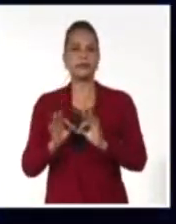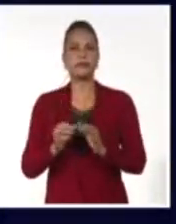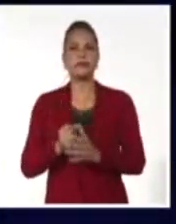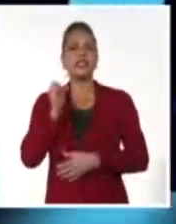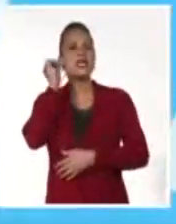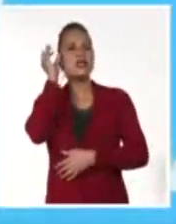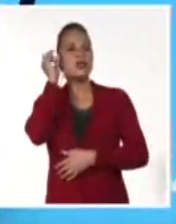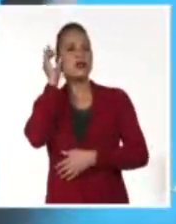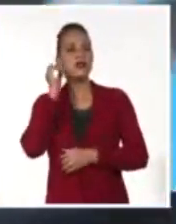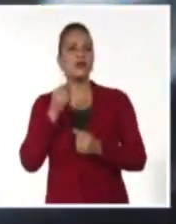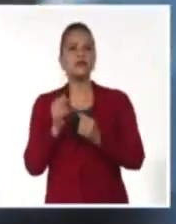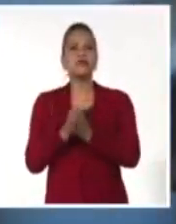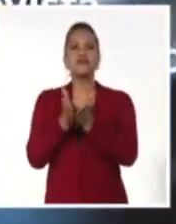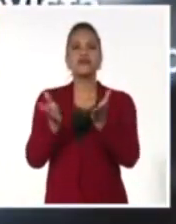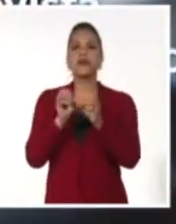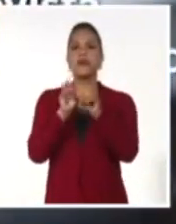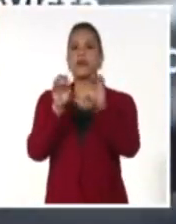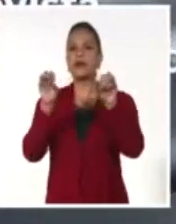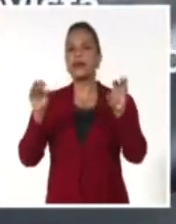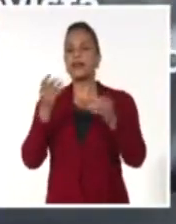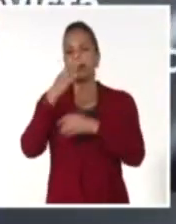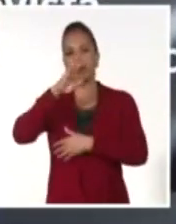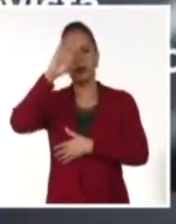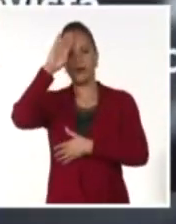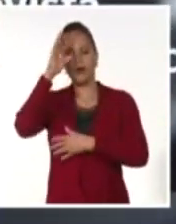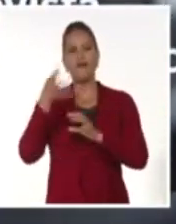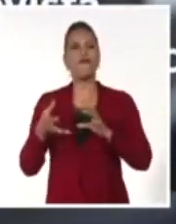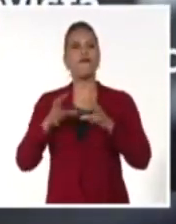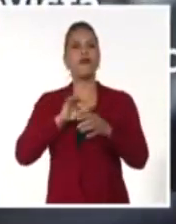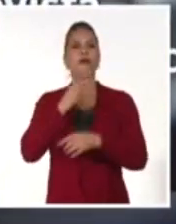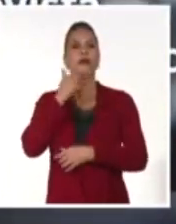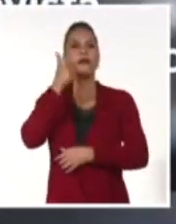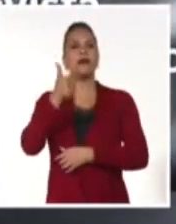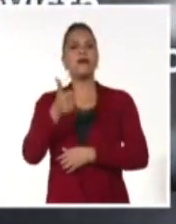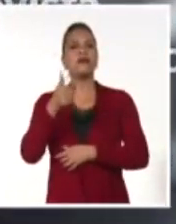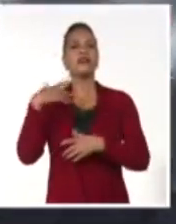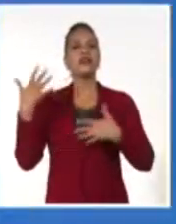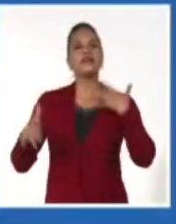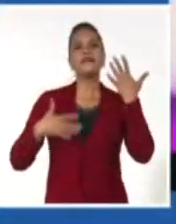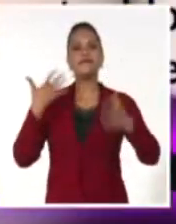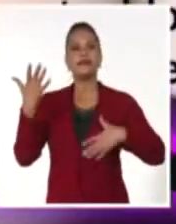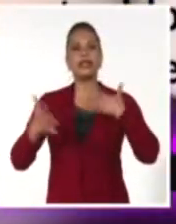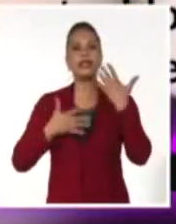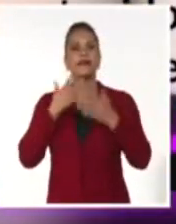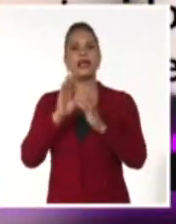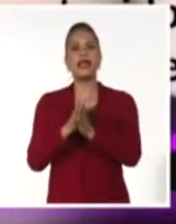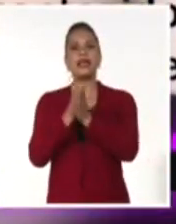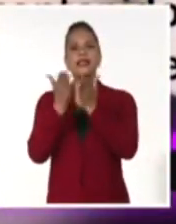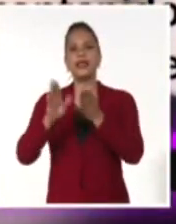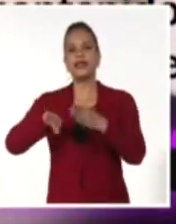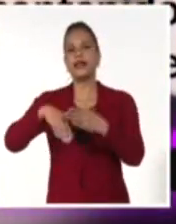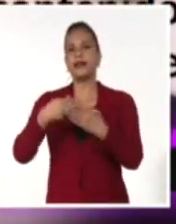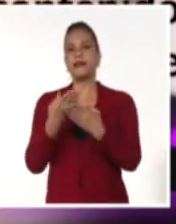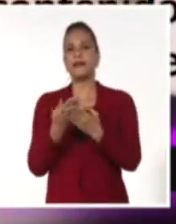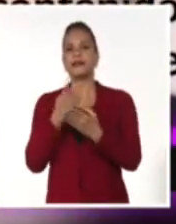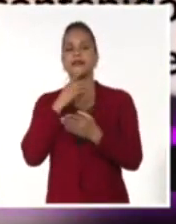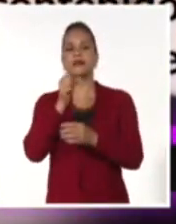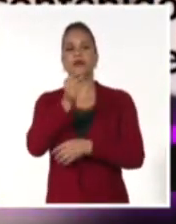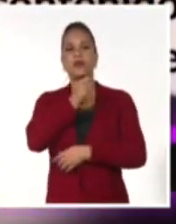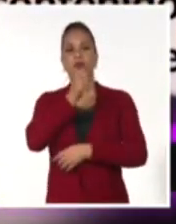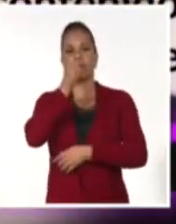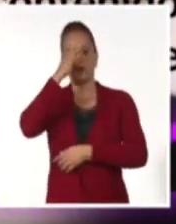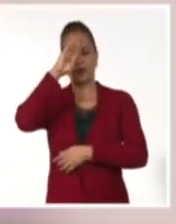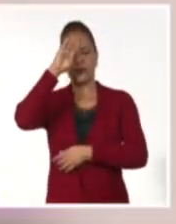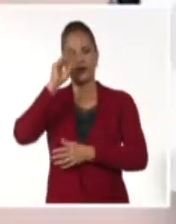los medios de comunicación del país la mejor manera de celebrar el día de la prensa cubana osvaldo cupo gutiérrez sistema informativo